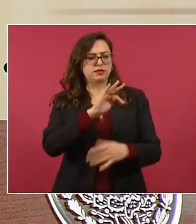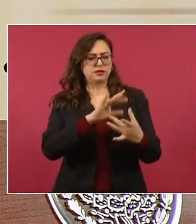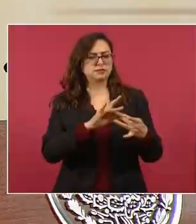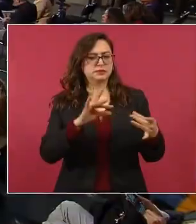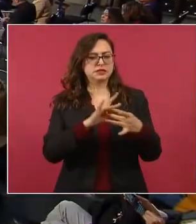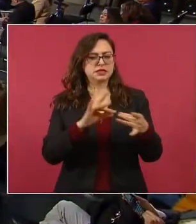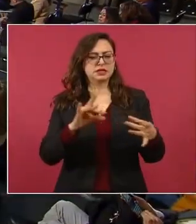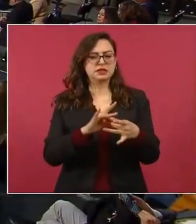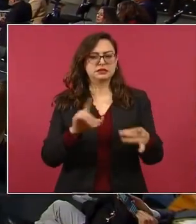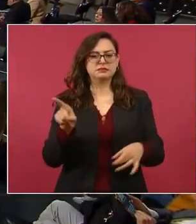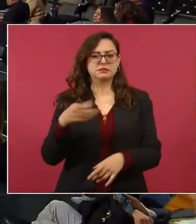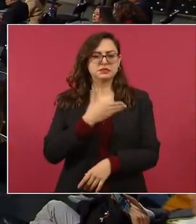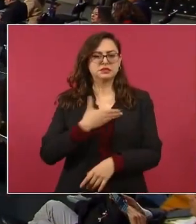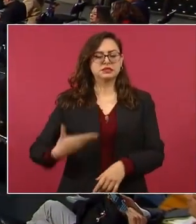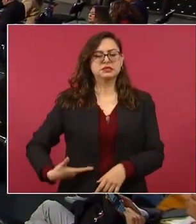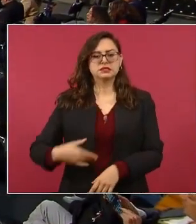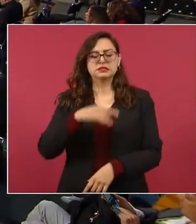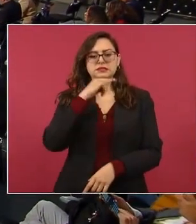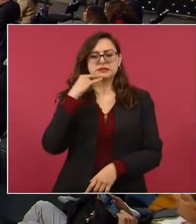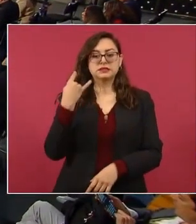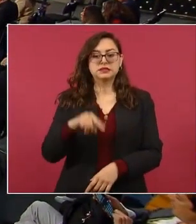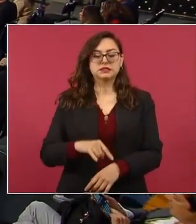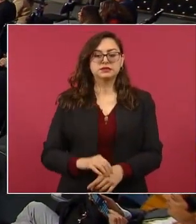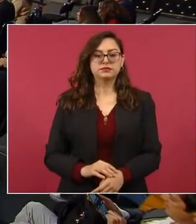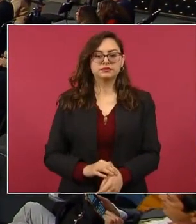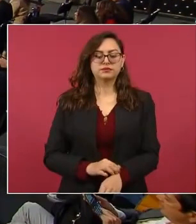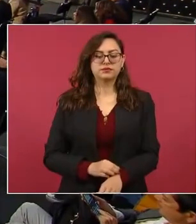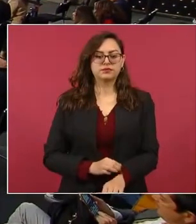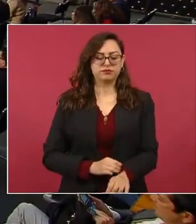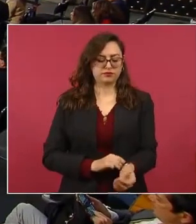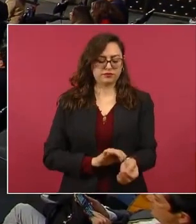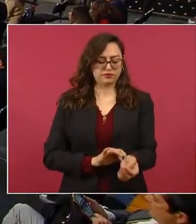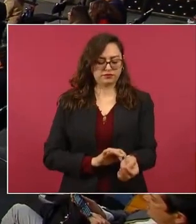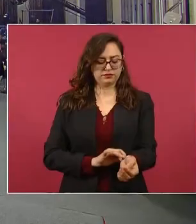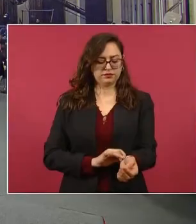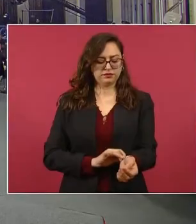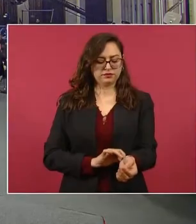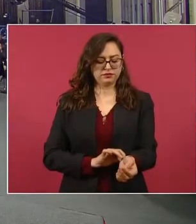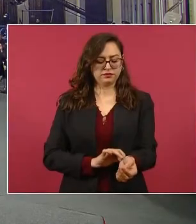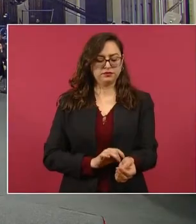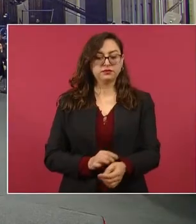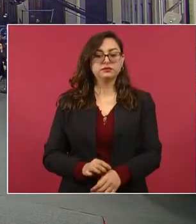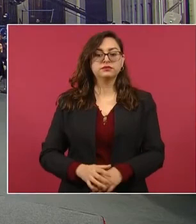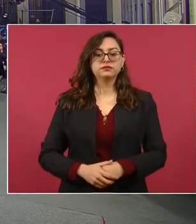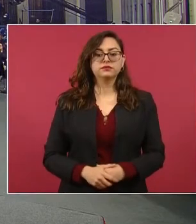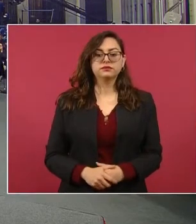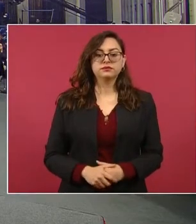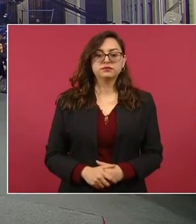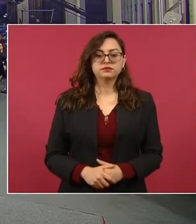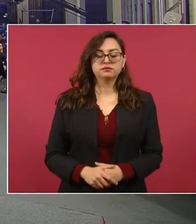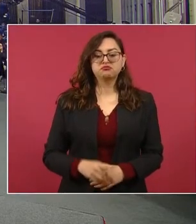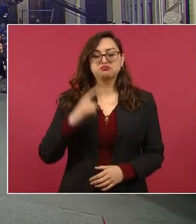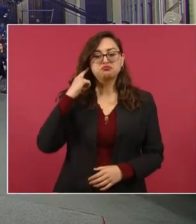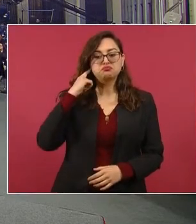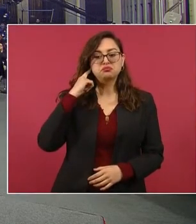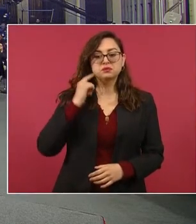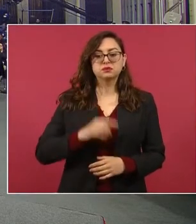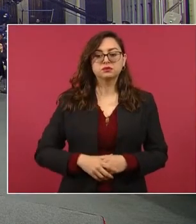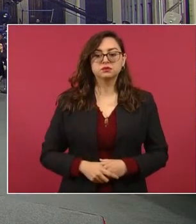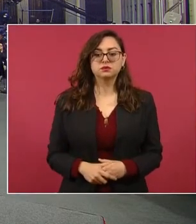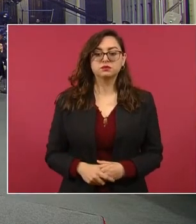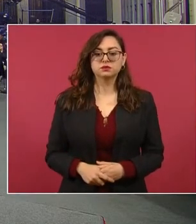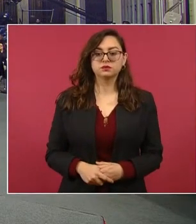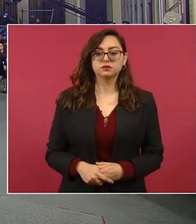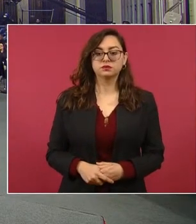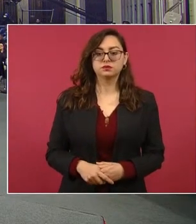Ya destituyeron al embajador de Perú en Honduras por las declaraciones de Xiomara Castro, eso fue